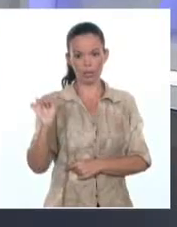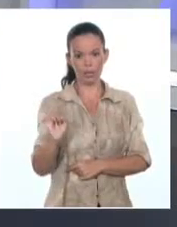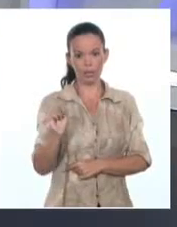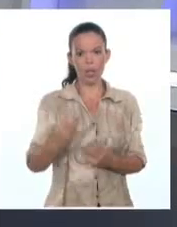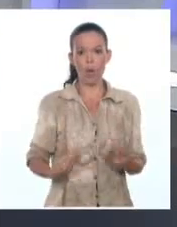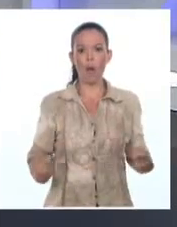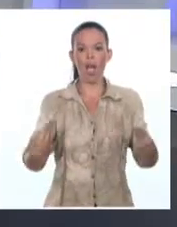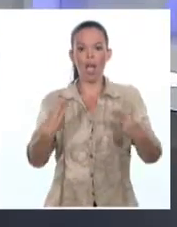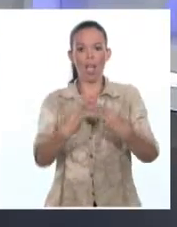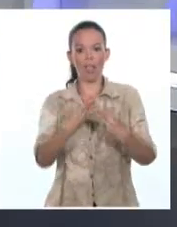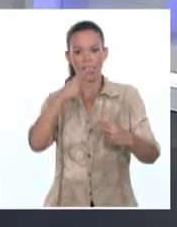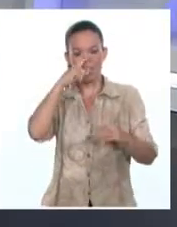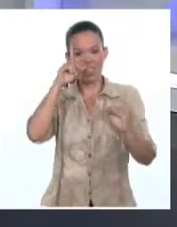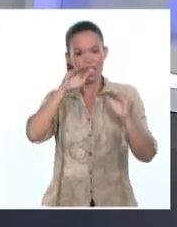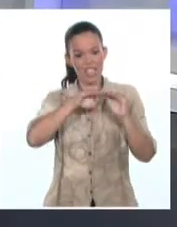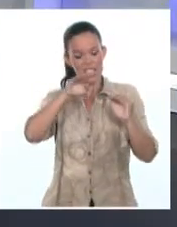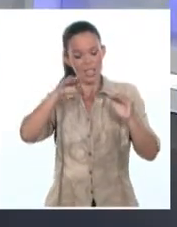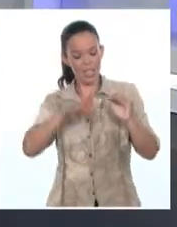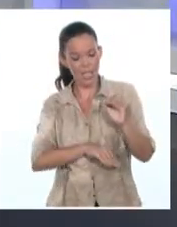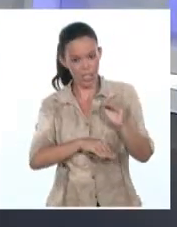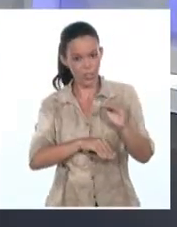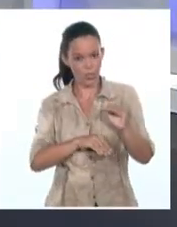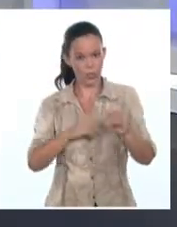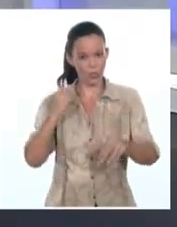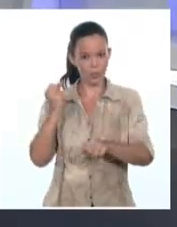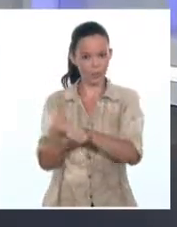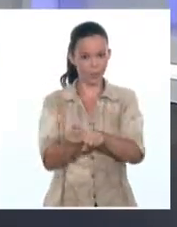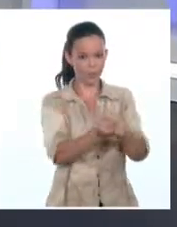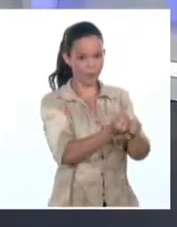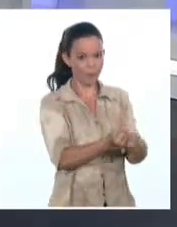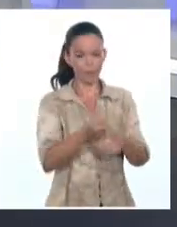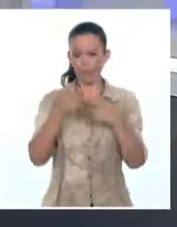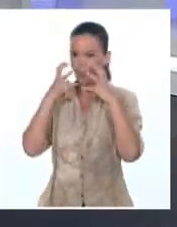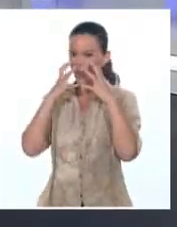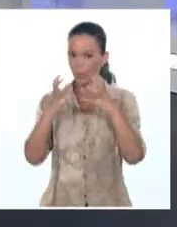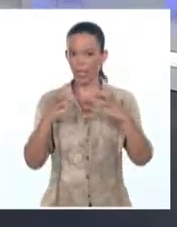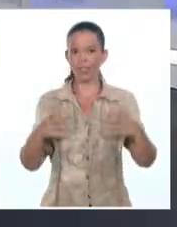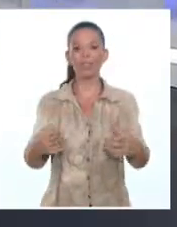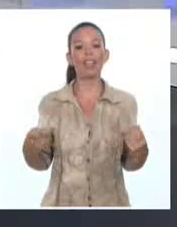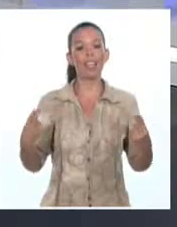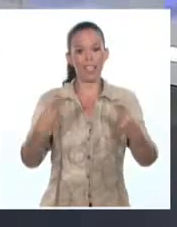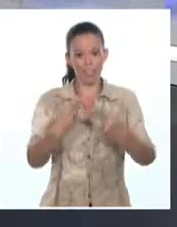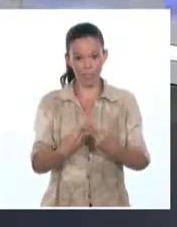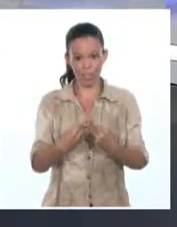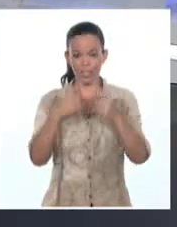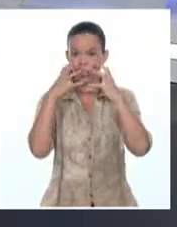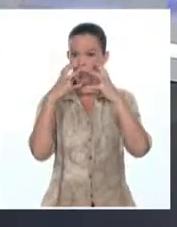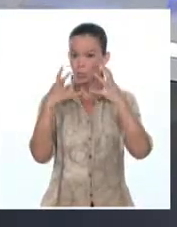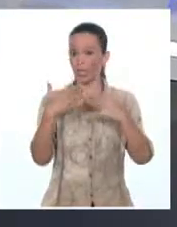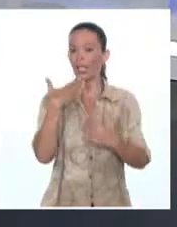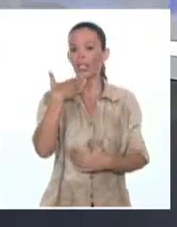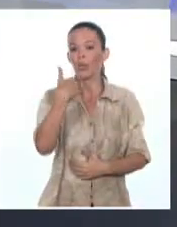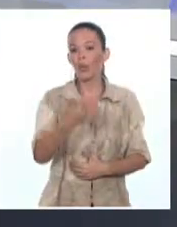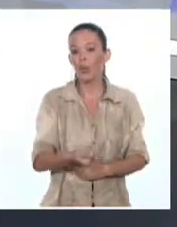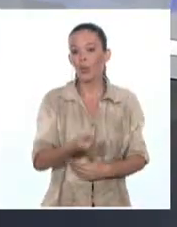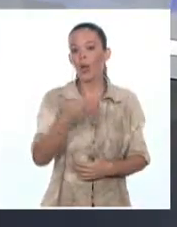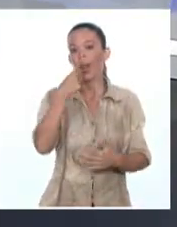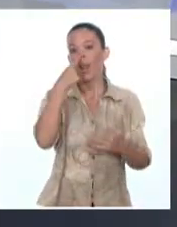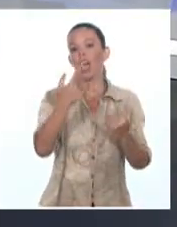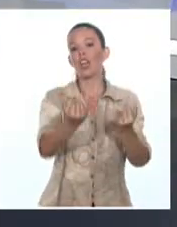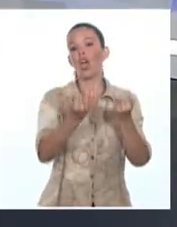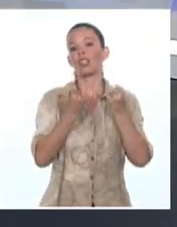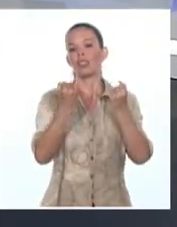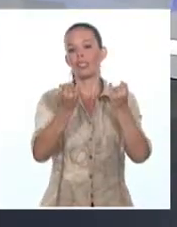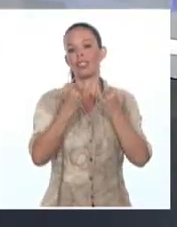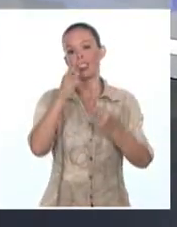pequeñas ligas importante eventos suceso Y por supuesto es tremenda noticia para nuestros pequeñines